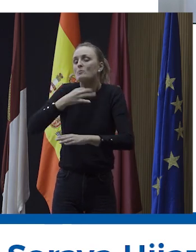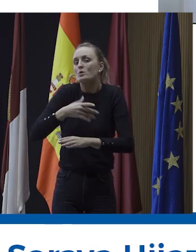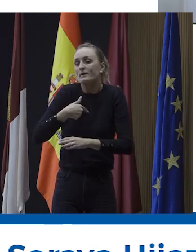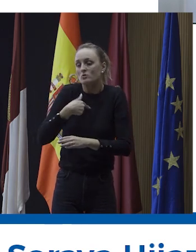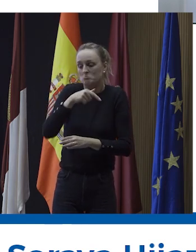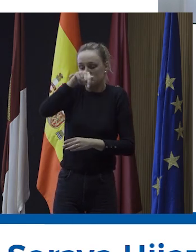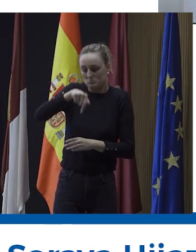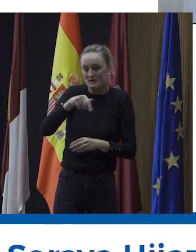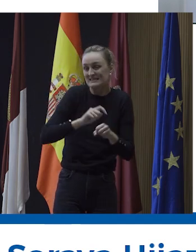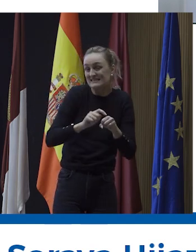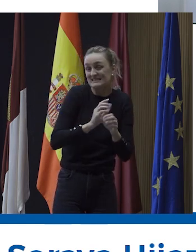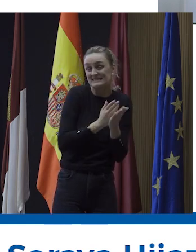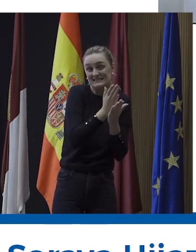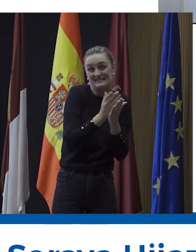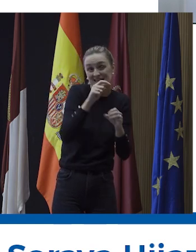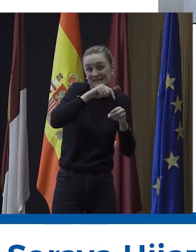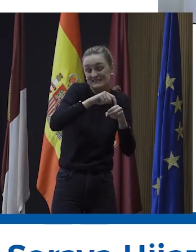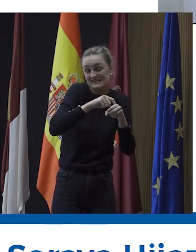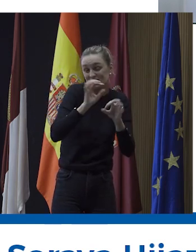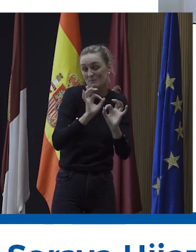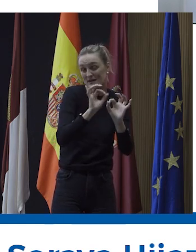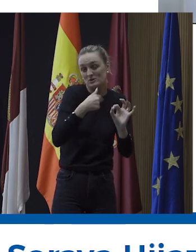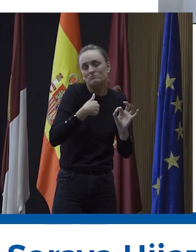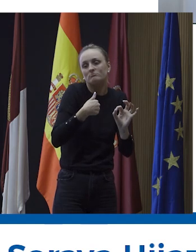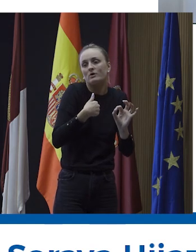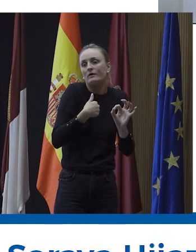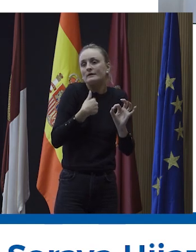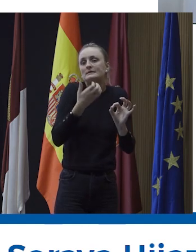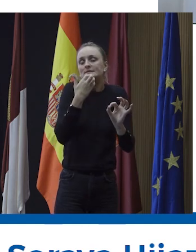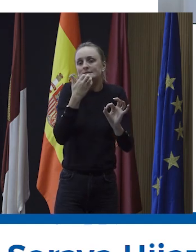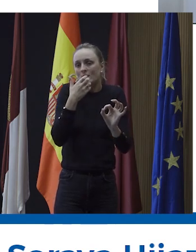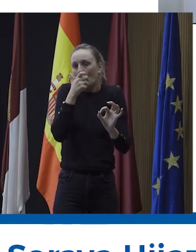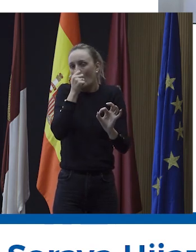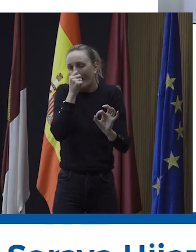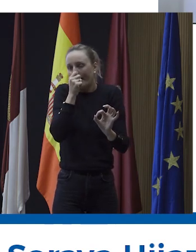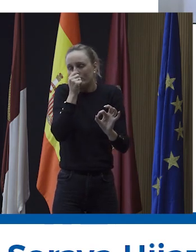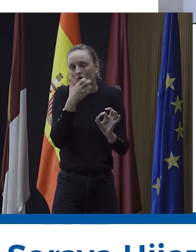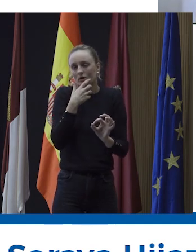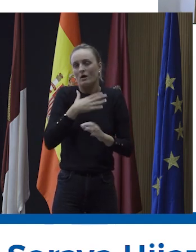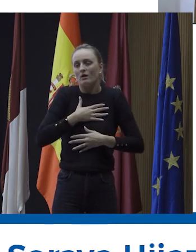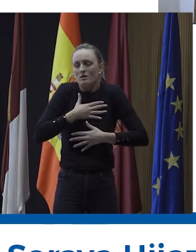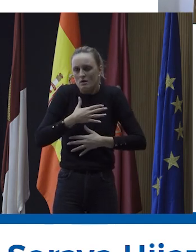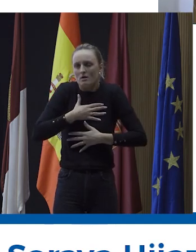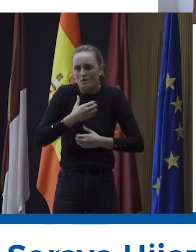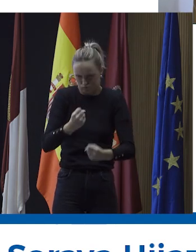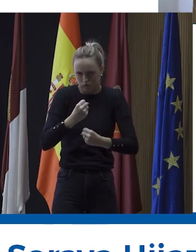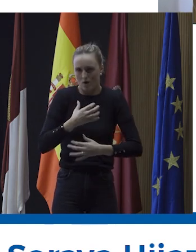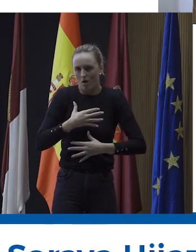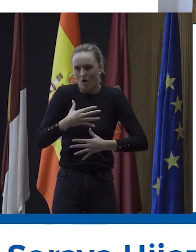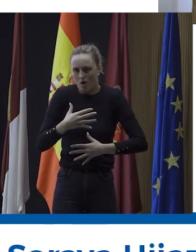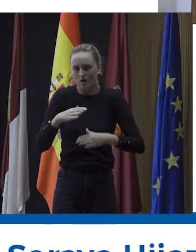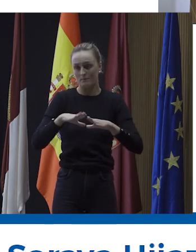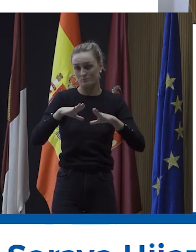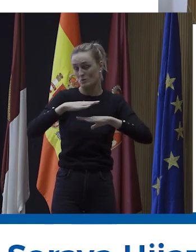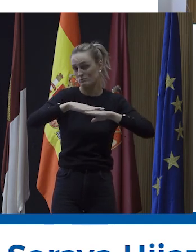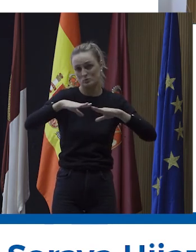disfunción, pero si cojo un catarro que me da una tos muy fuerte y ya mi suelo pélvico se viene abajo, entonces es cuando empiezan